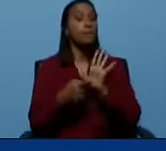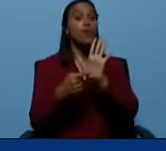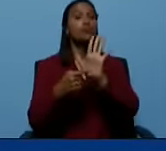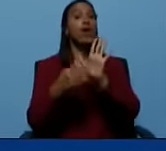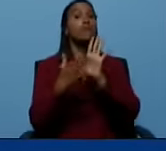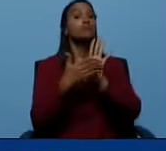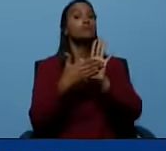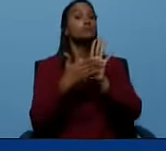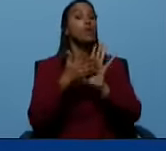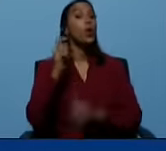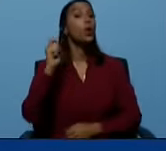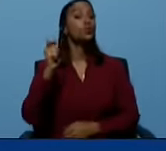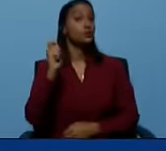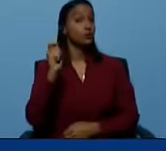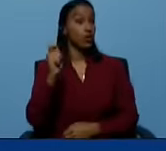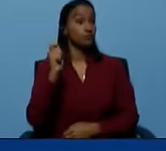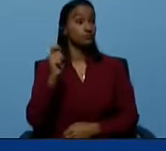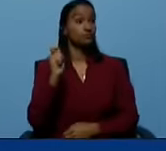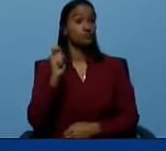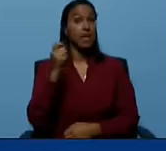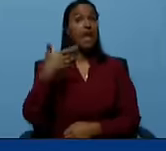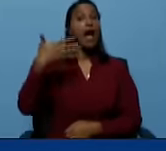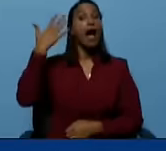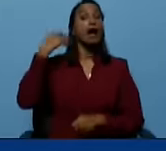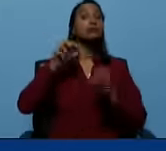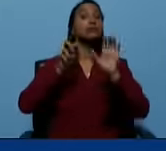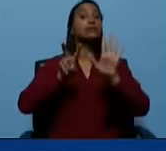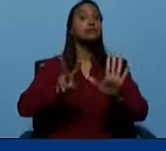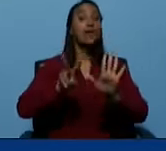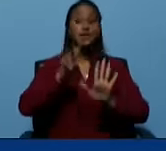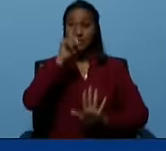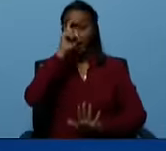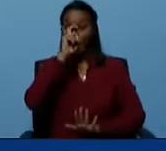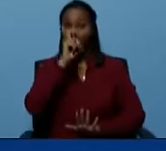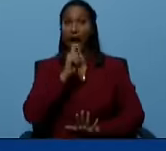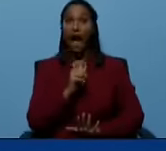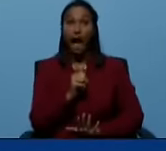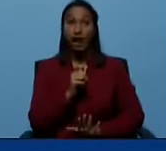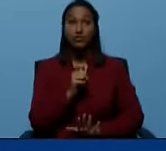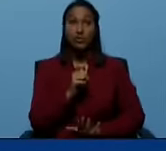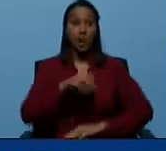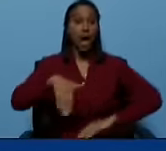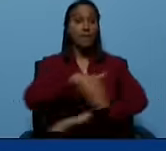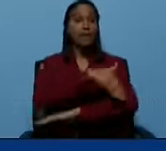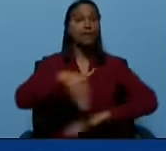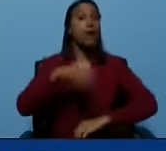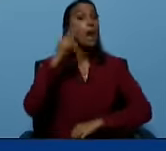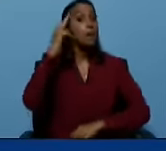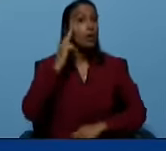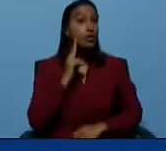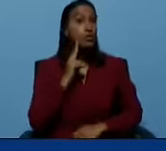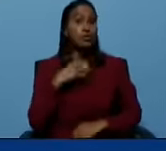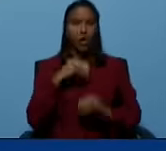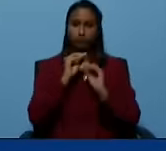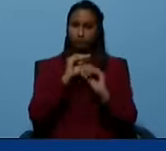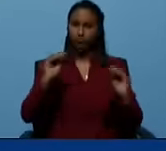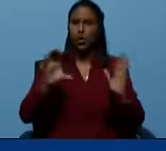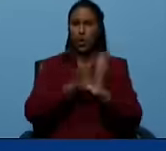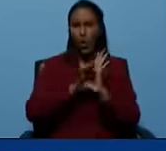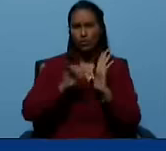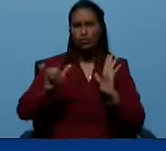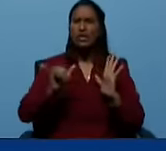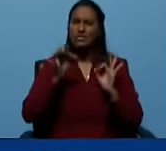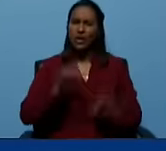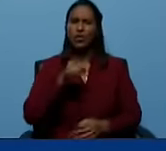más. Hace 7 años, un 1 de mayo, lo hice en la Avenida Bolívar, cuando convoqué constituyente. Tú estabas muy muchachita,